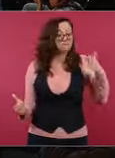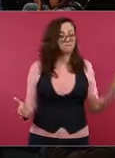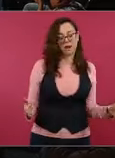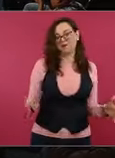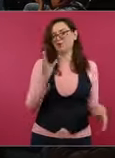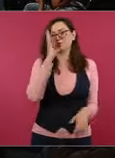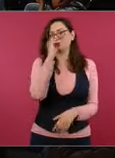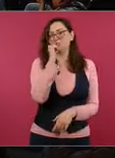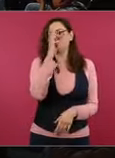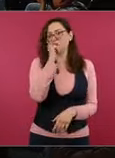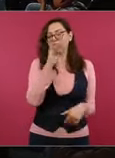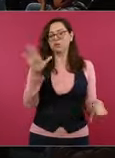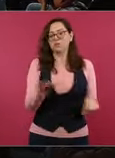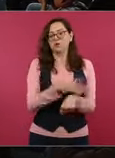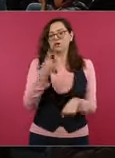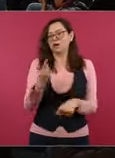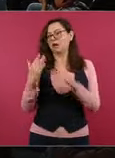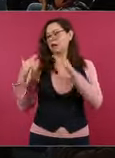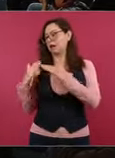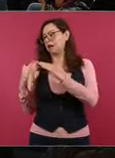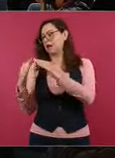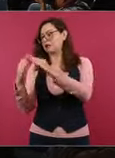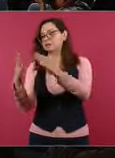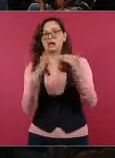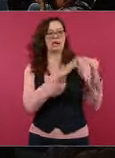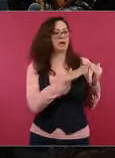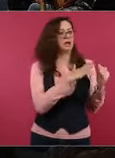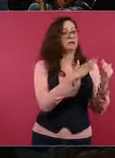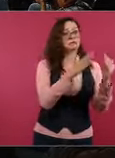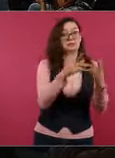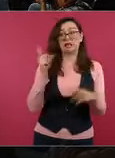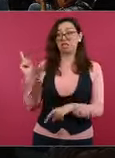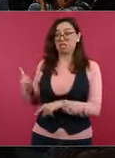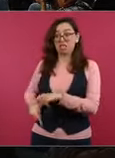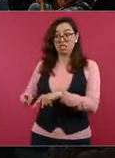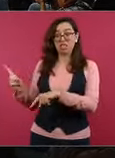las casas como cuando se hicieron los ejes viales,